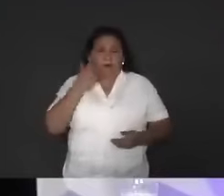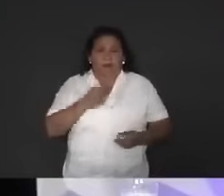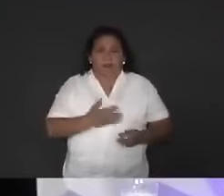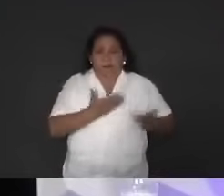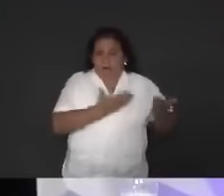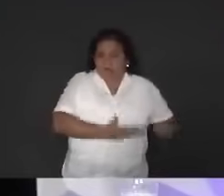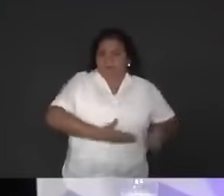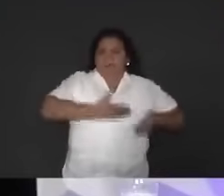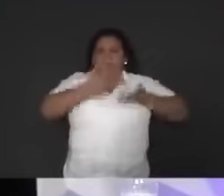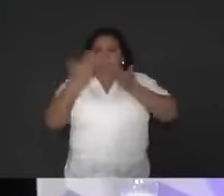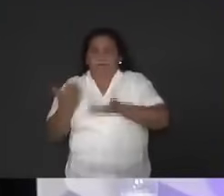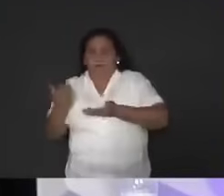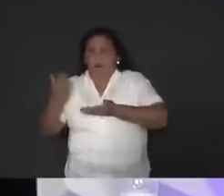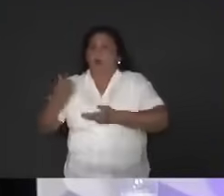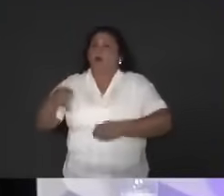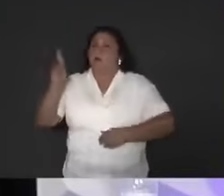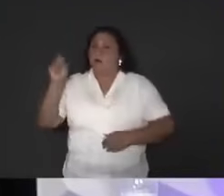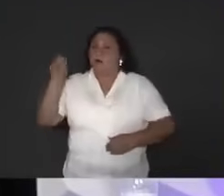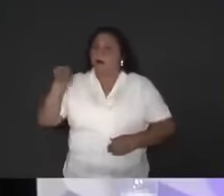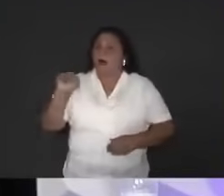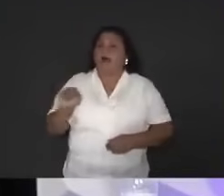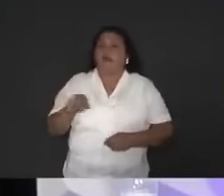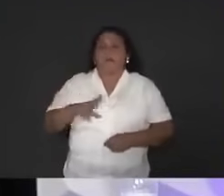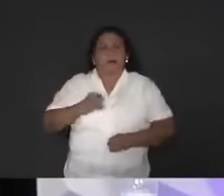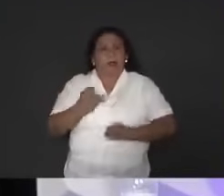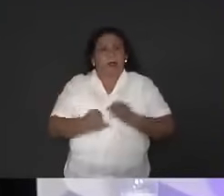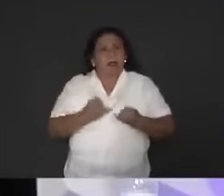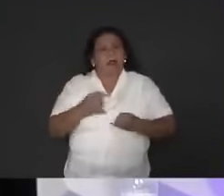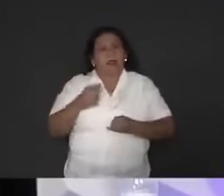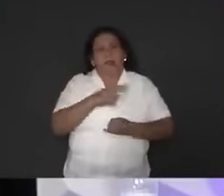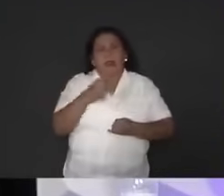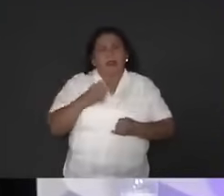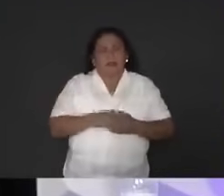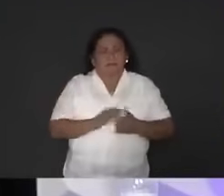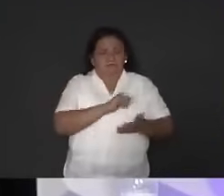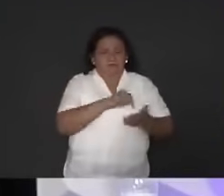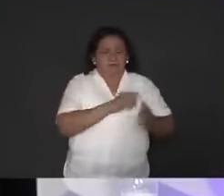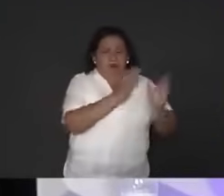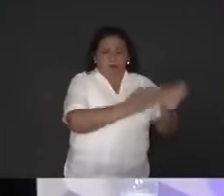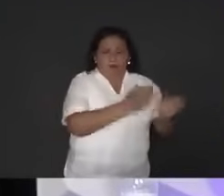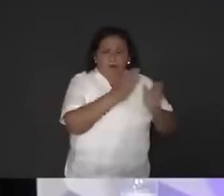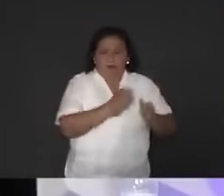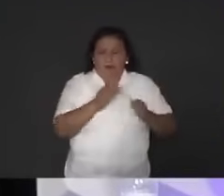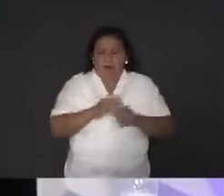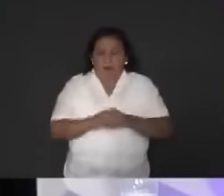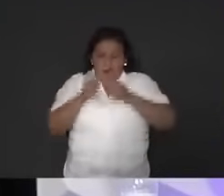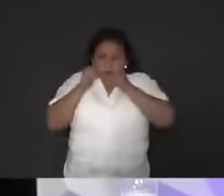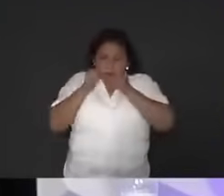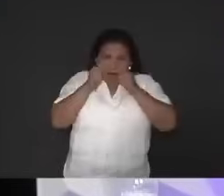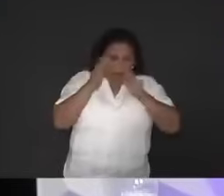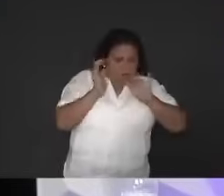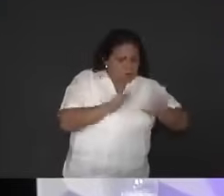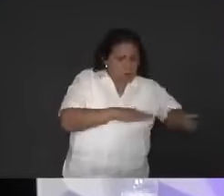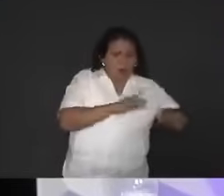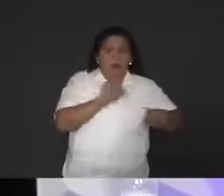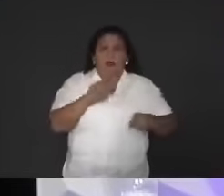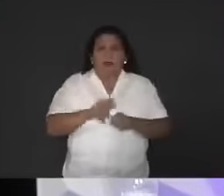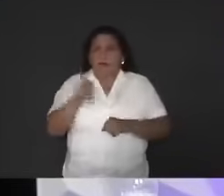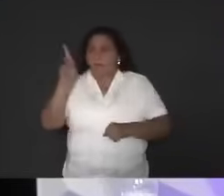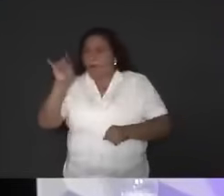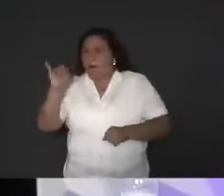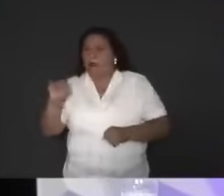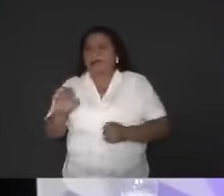vez el gobierno al PAN para irse cómodamente a sus curules y abandonar a los priistas a su suerte. Yo le agradezco a